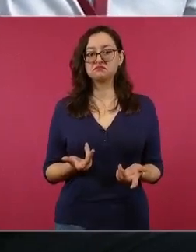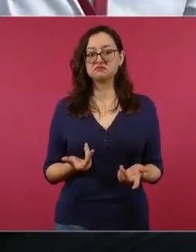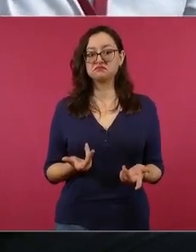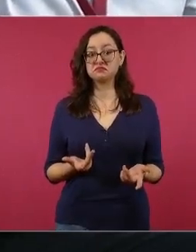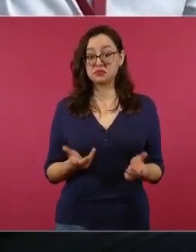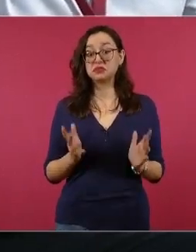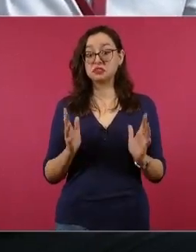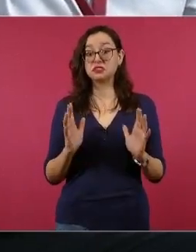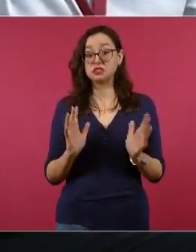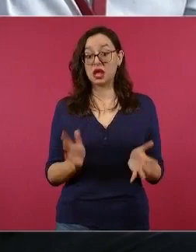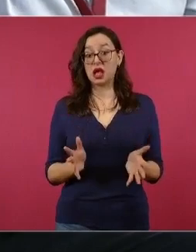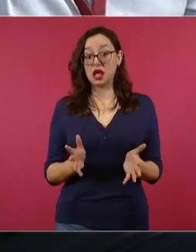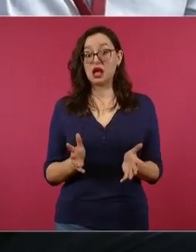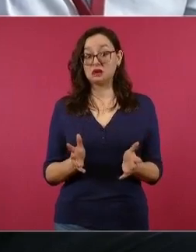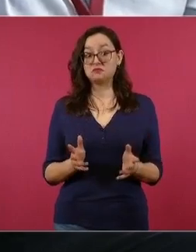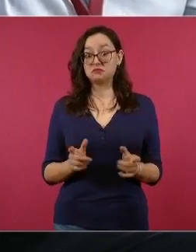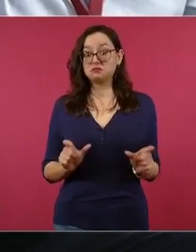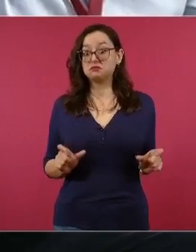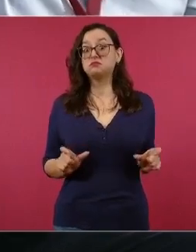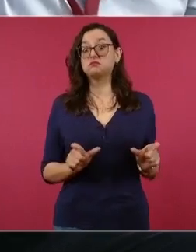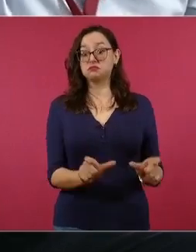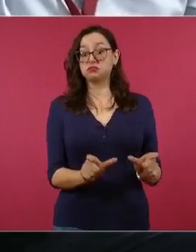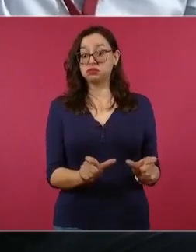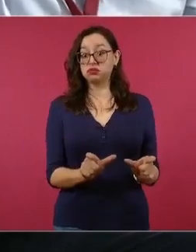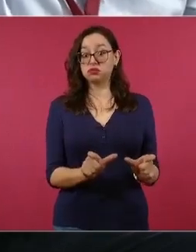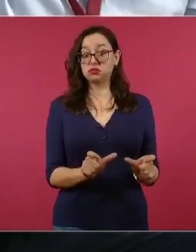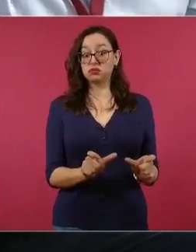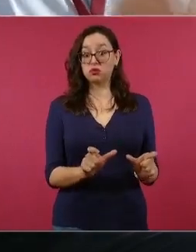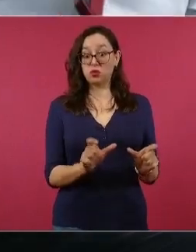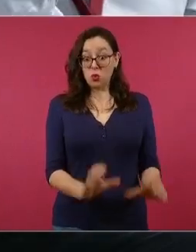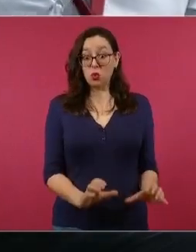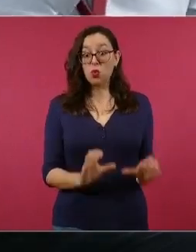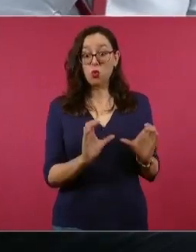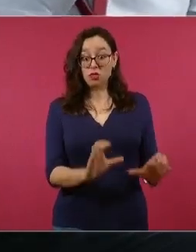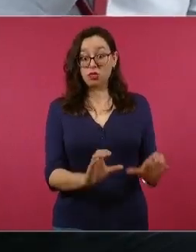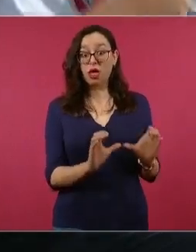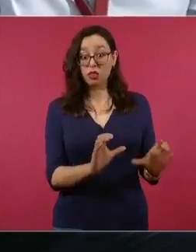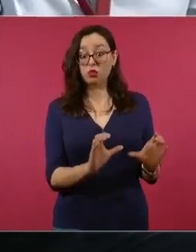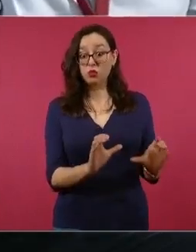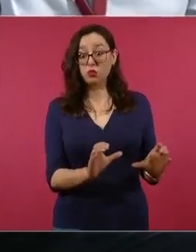les han implementado, creo, medidas de protección, de seguridad.